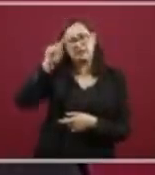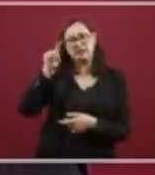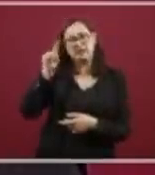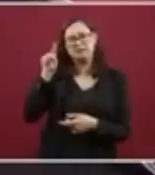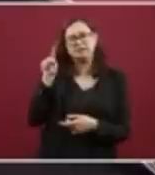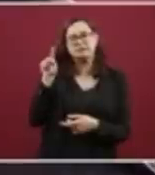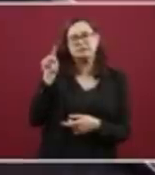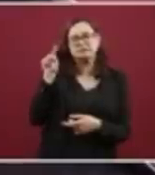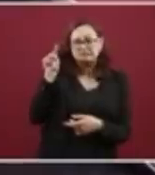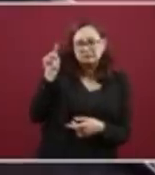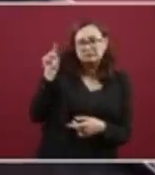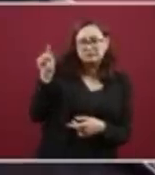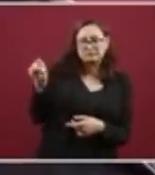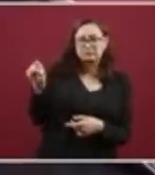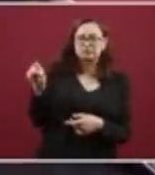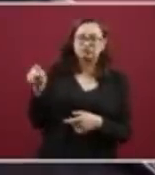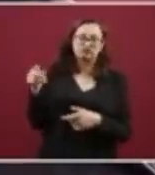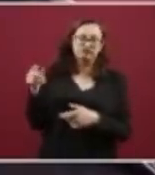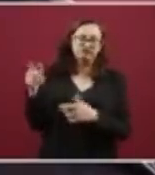enterrados